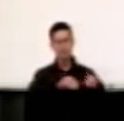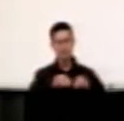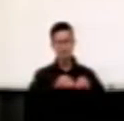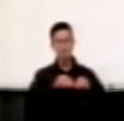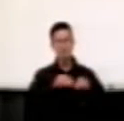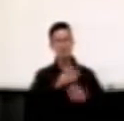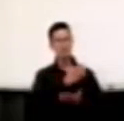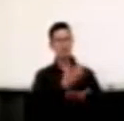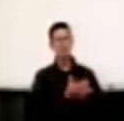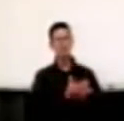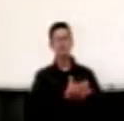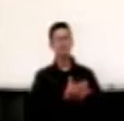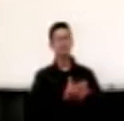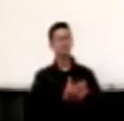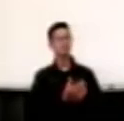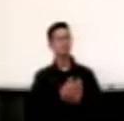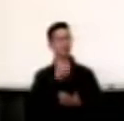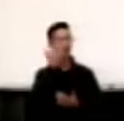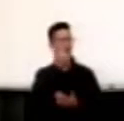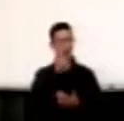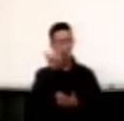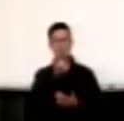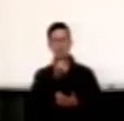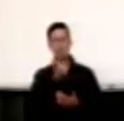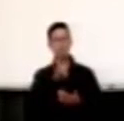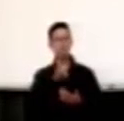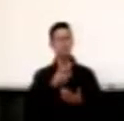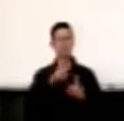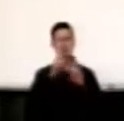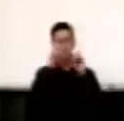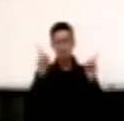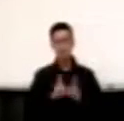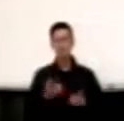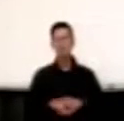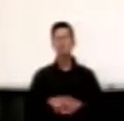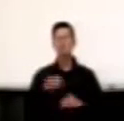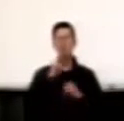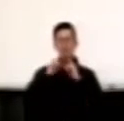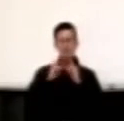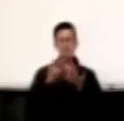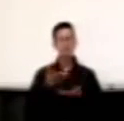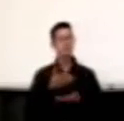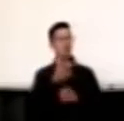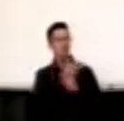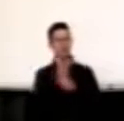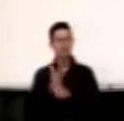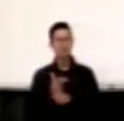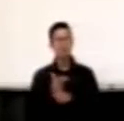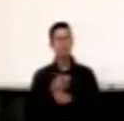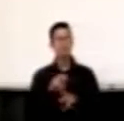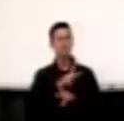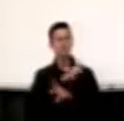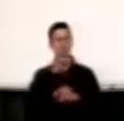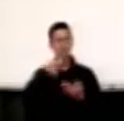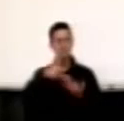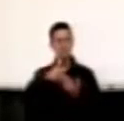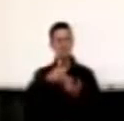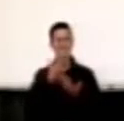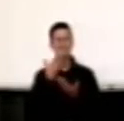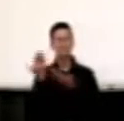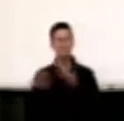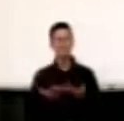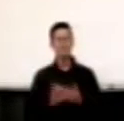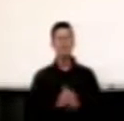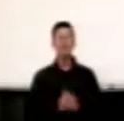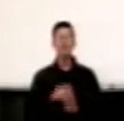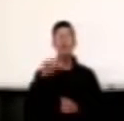Ciudadano, alumnos del diplomado, intérpretes de señas, medios de comunicación. Bienvenidos sean todos y todas. Y bueno, hoy